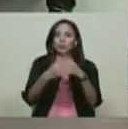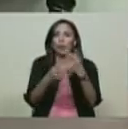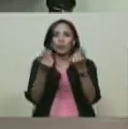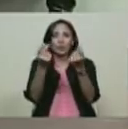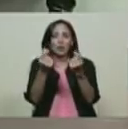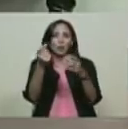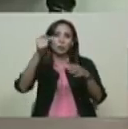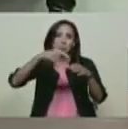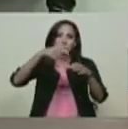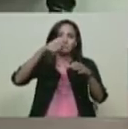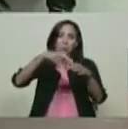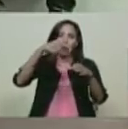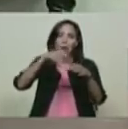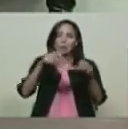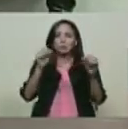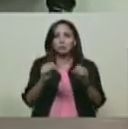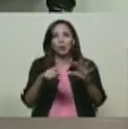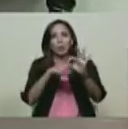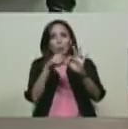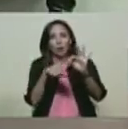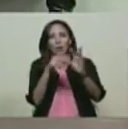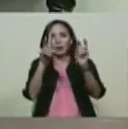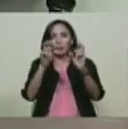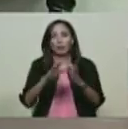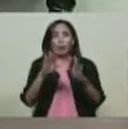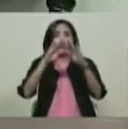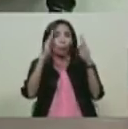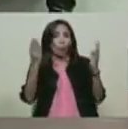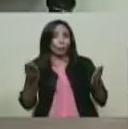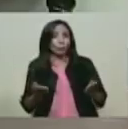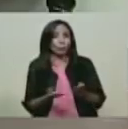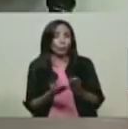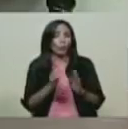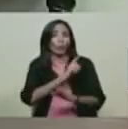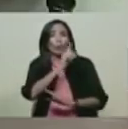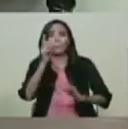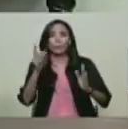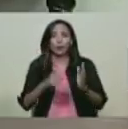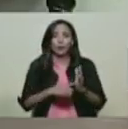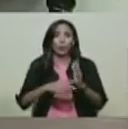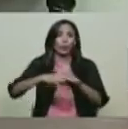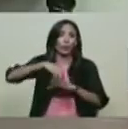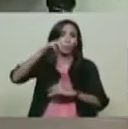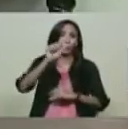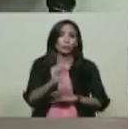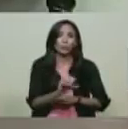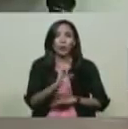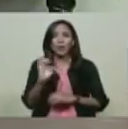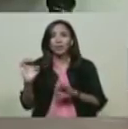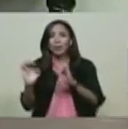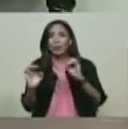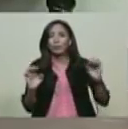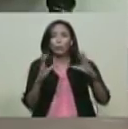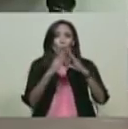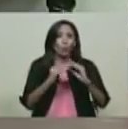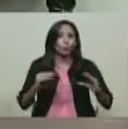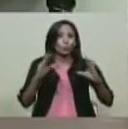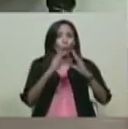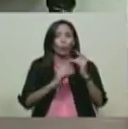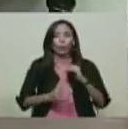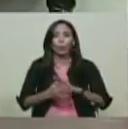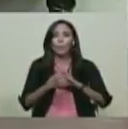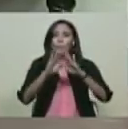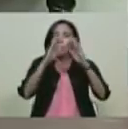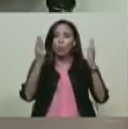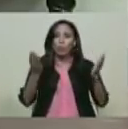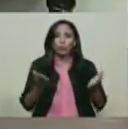inversionistas de criptomonedas del mundo entero, de norte a sur y de este a oeste. Este planeta entero se